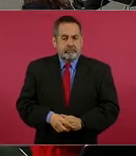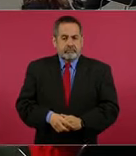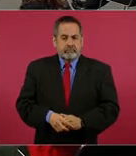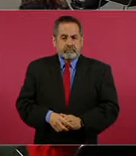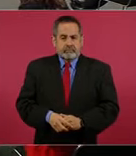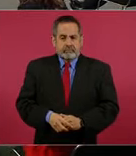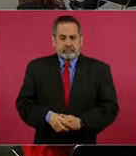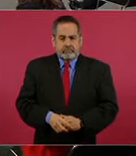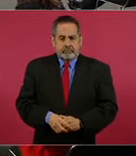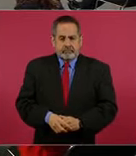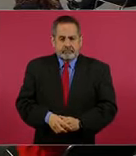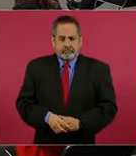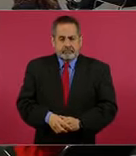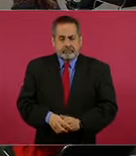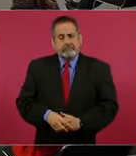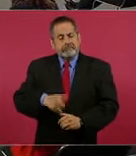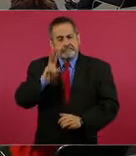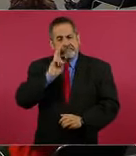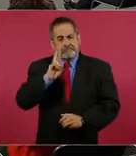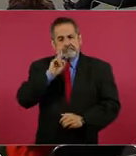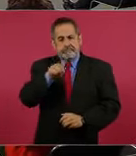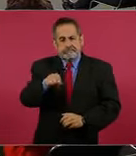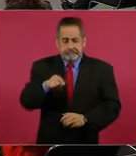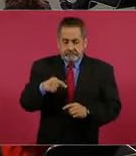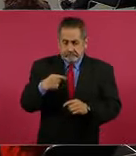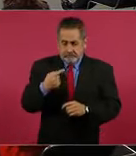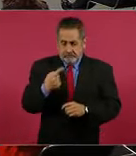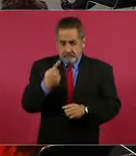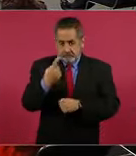vamos a ver si con el cambio de año,